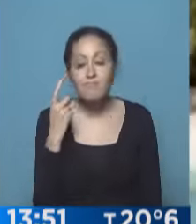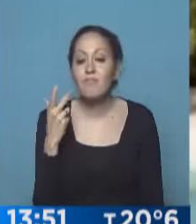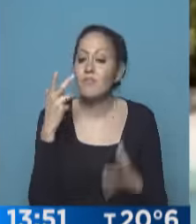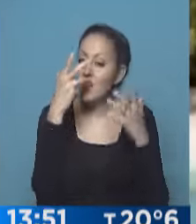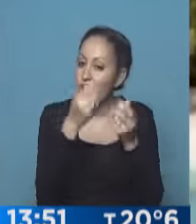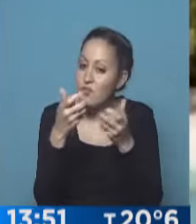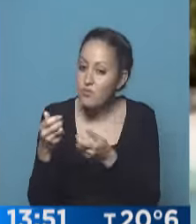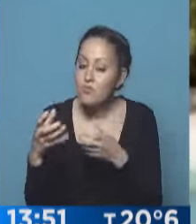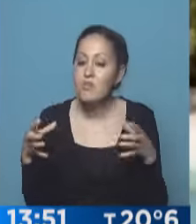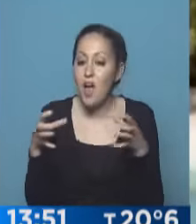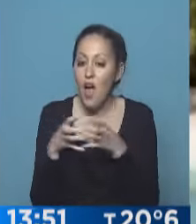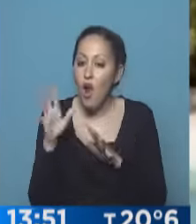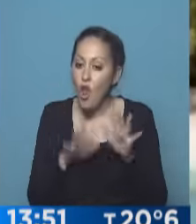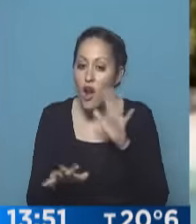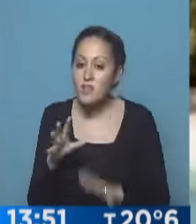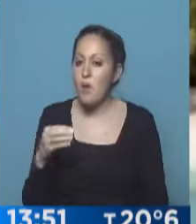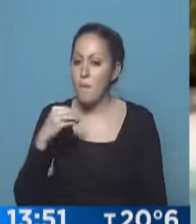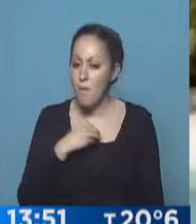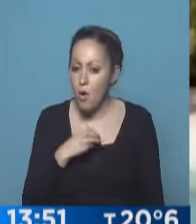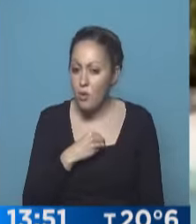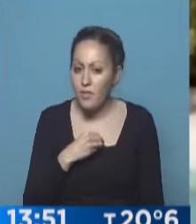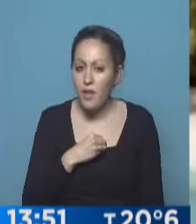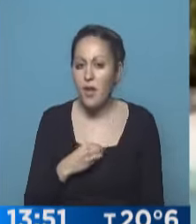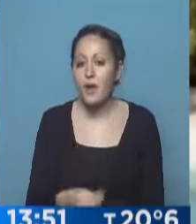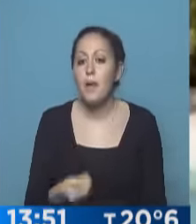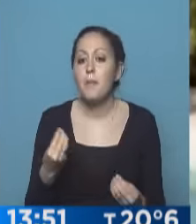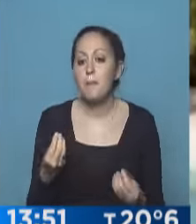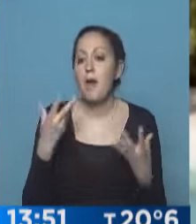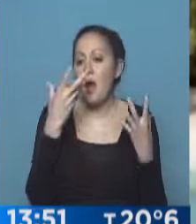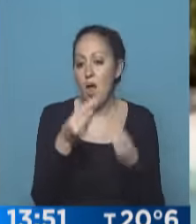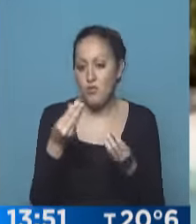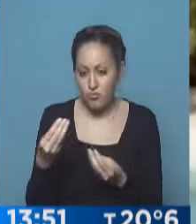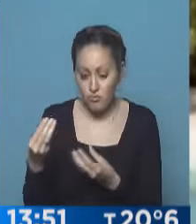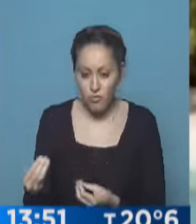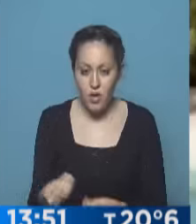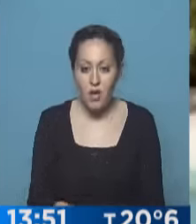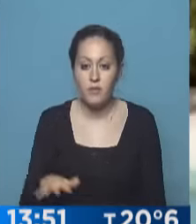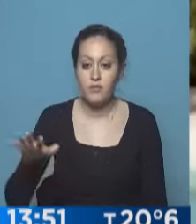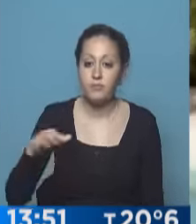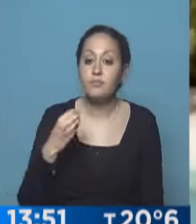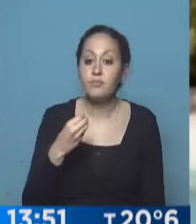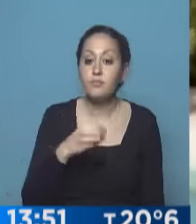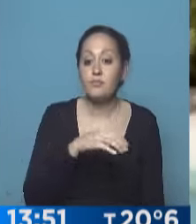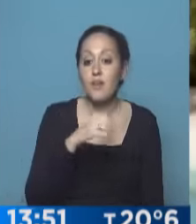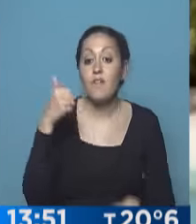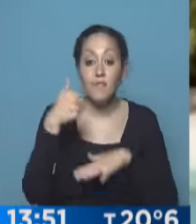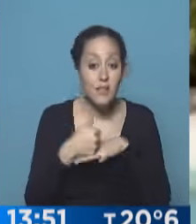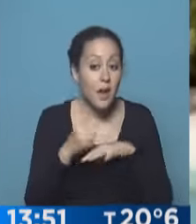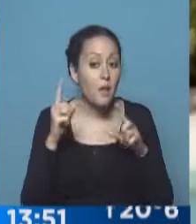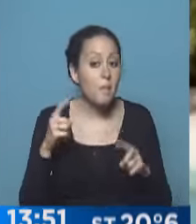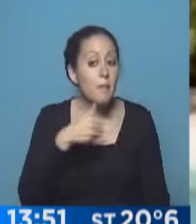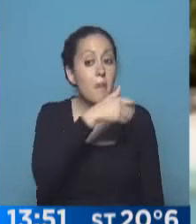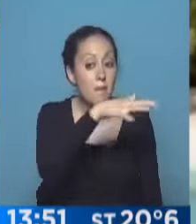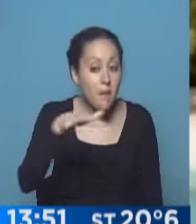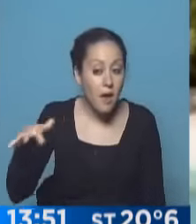especie de organización voluntaria como para cubrir lo que son la vigilancia en esa playa lo